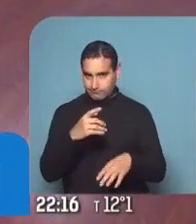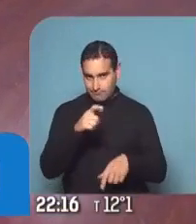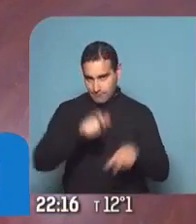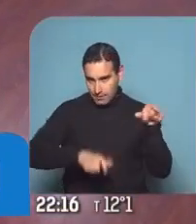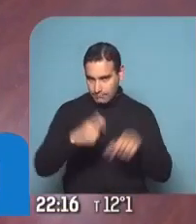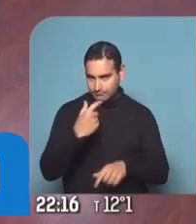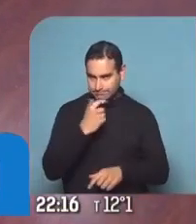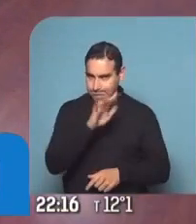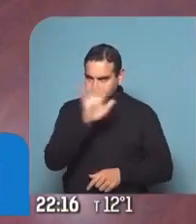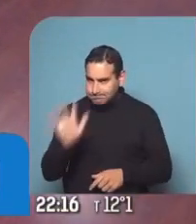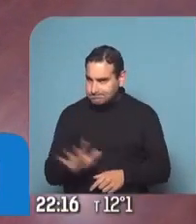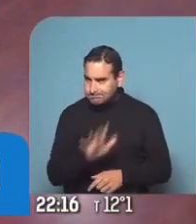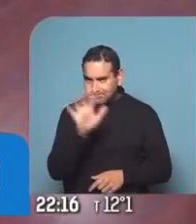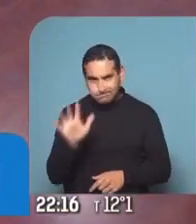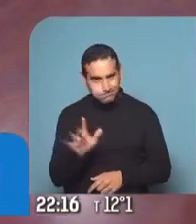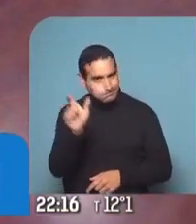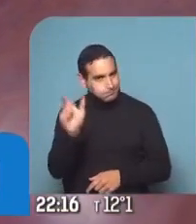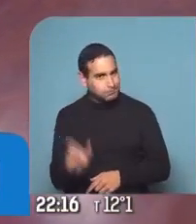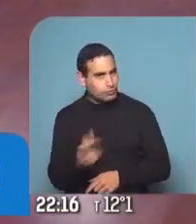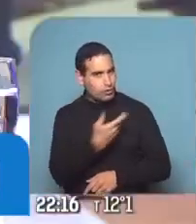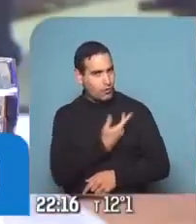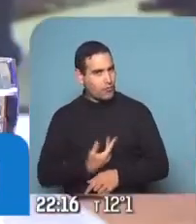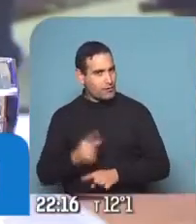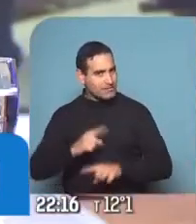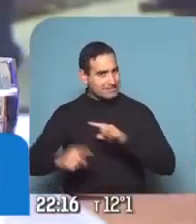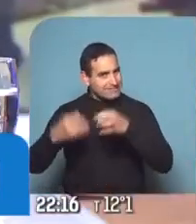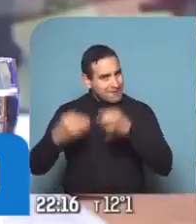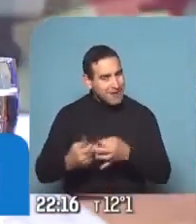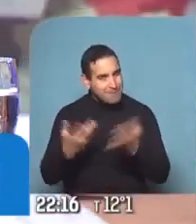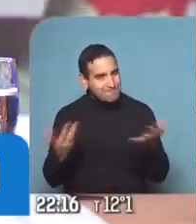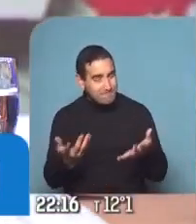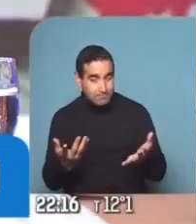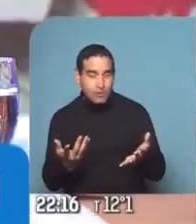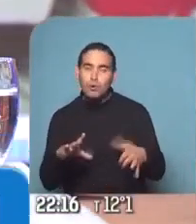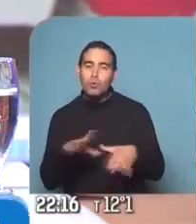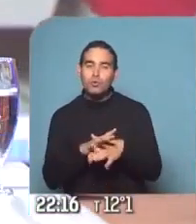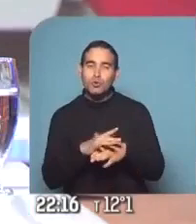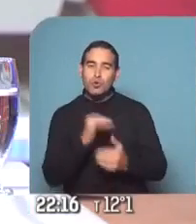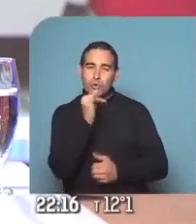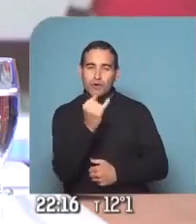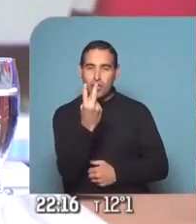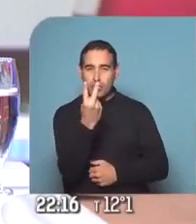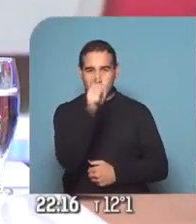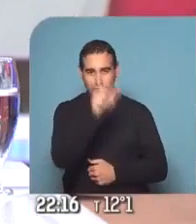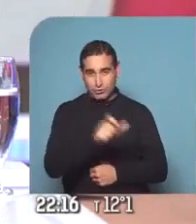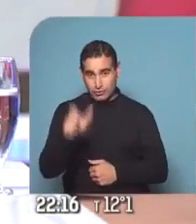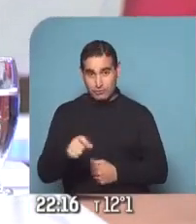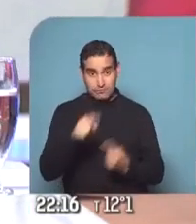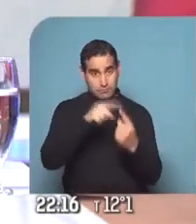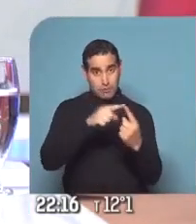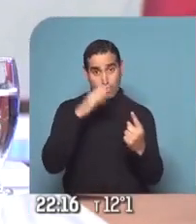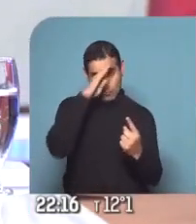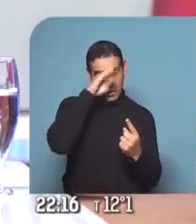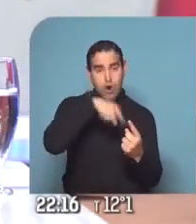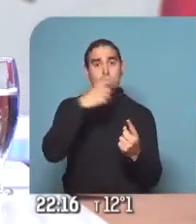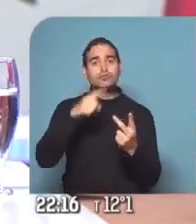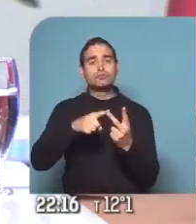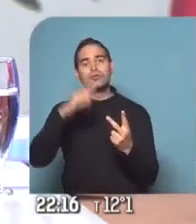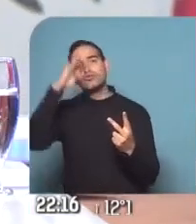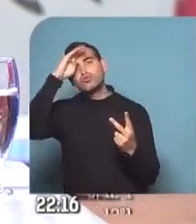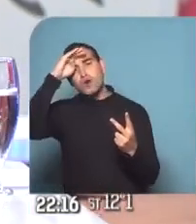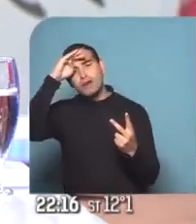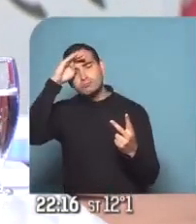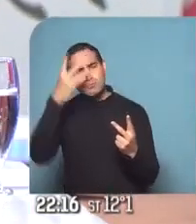empezaba a existir en torno a su gestión. Hablábamos de dos personajes en la presentación, uno es Bolsonaro y el otro es Donald Trump. ¿Y por qué